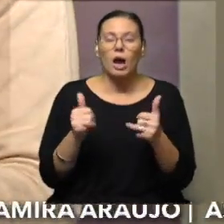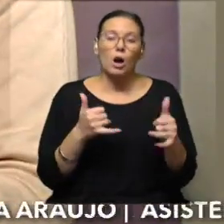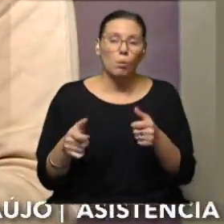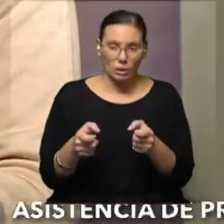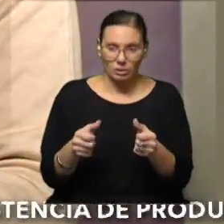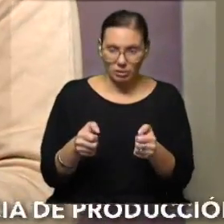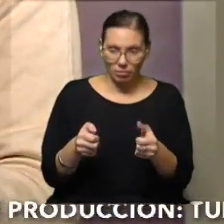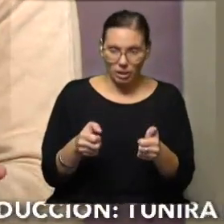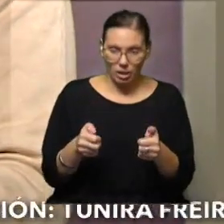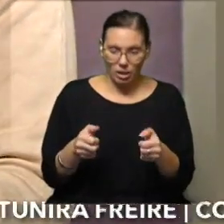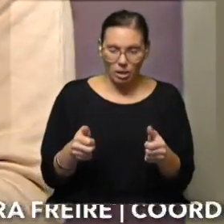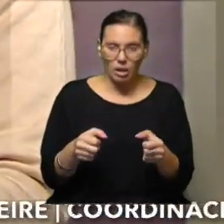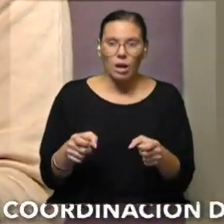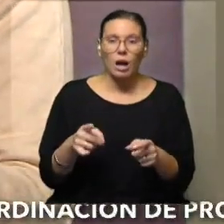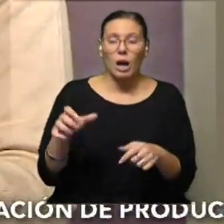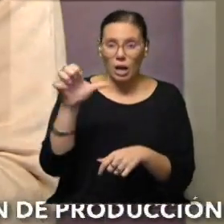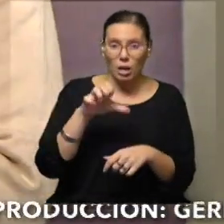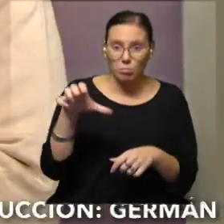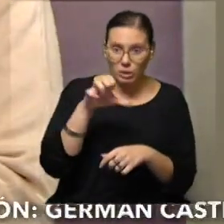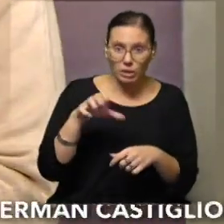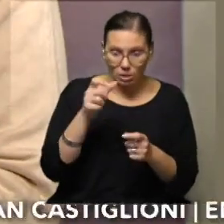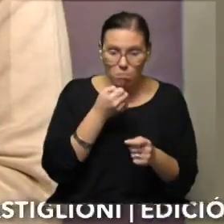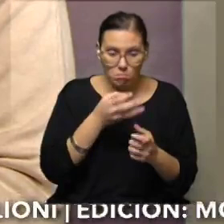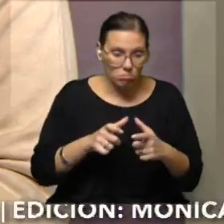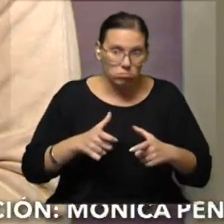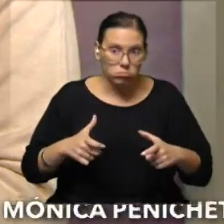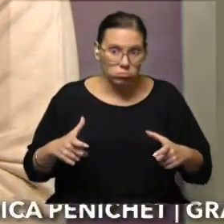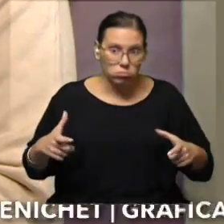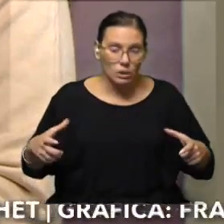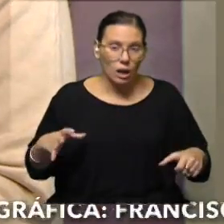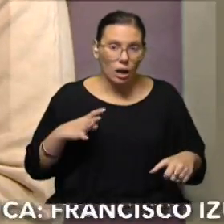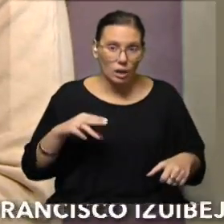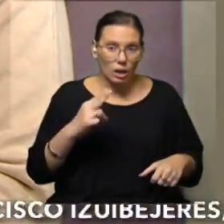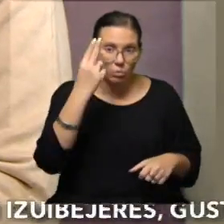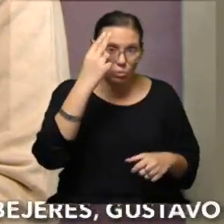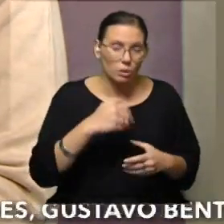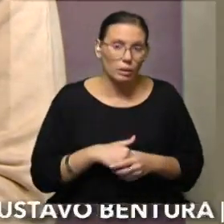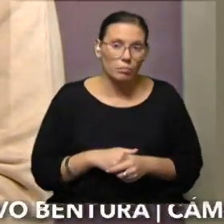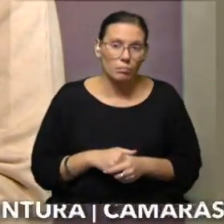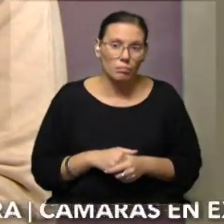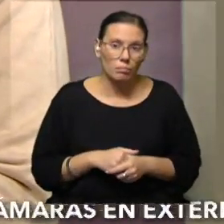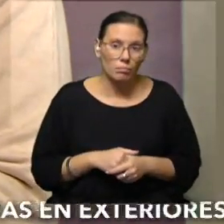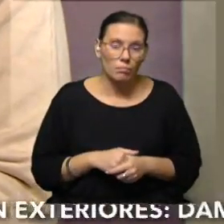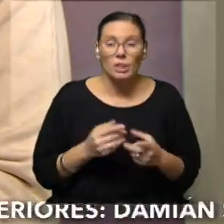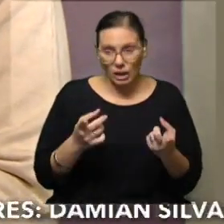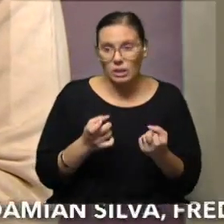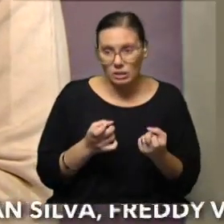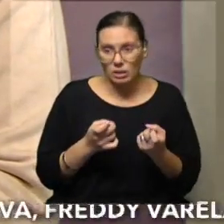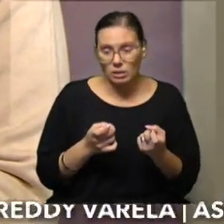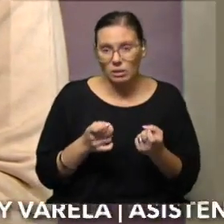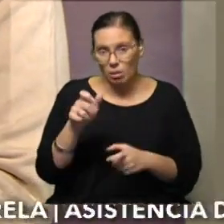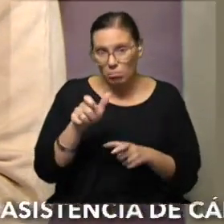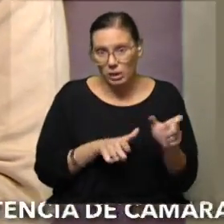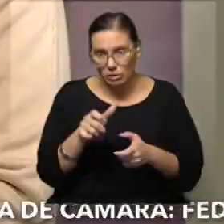Y hay muchas empresas que están creciendo y existen en Uruguay. Y necesitan